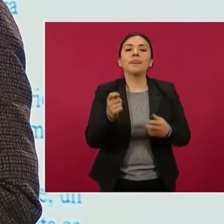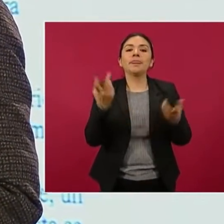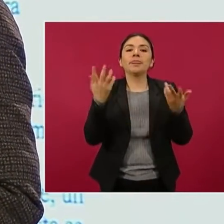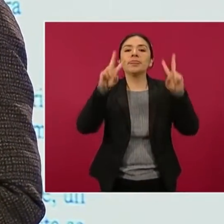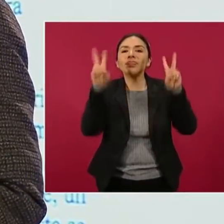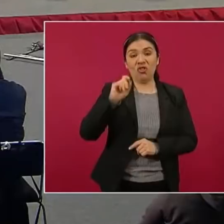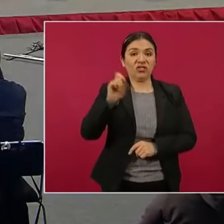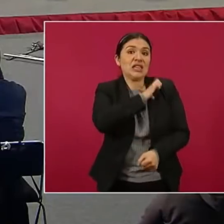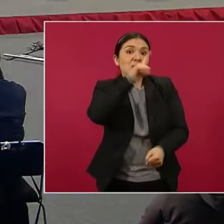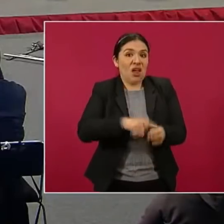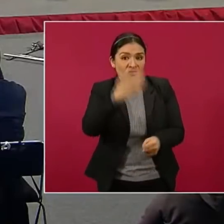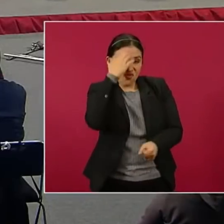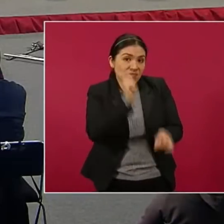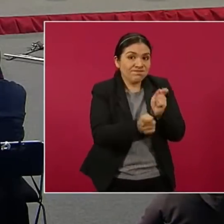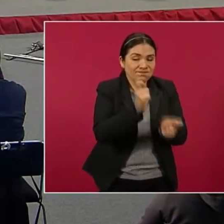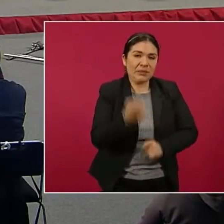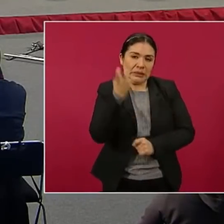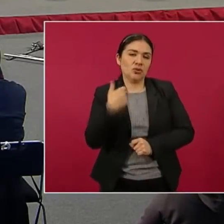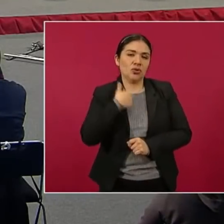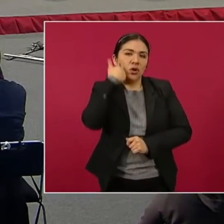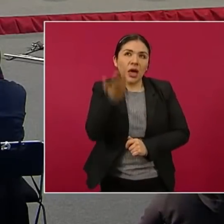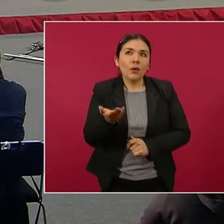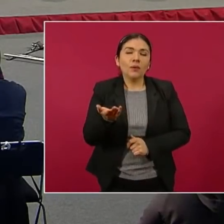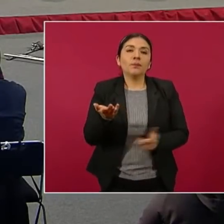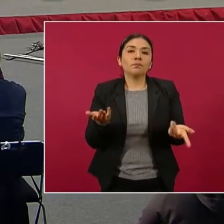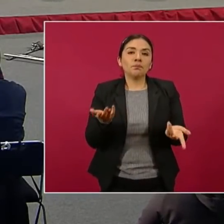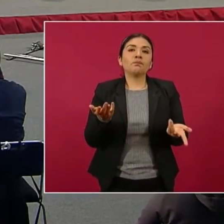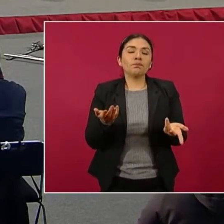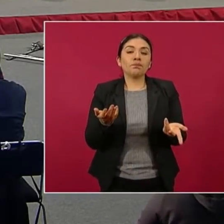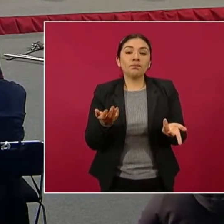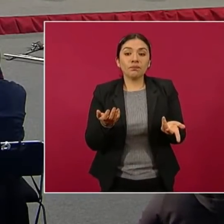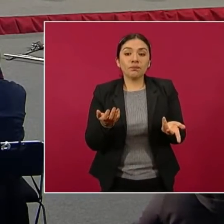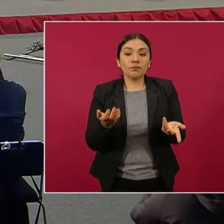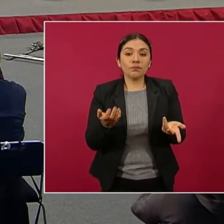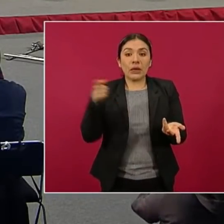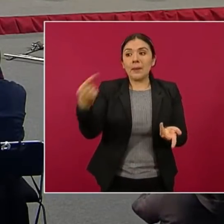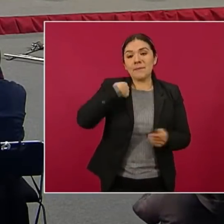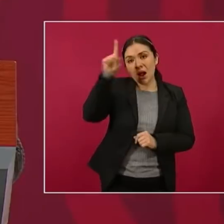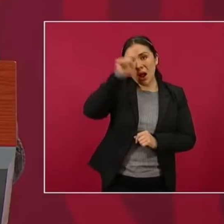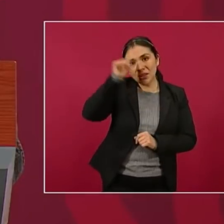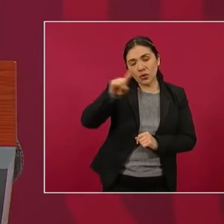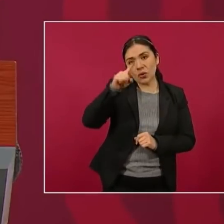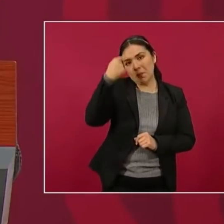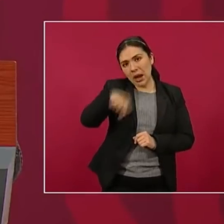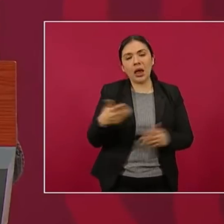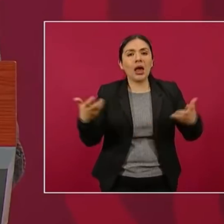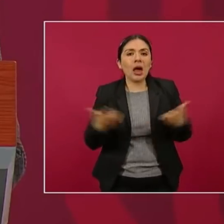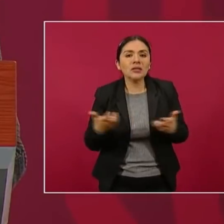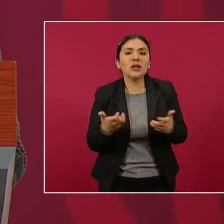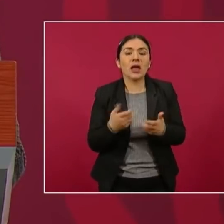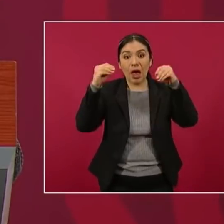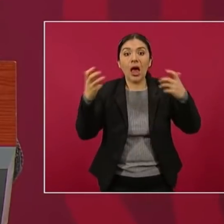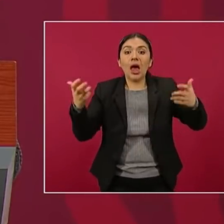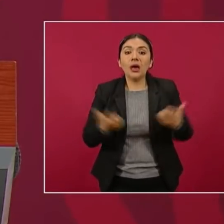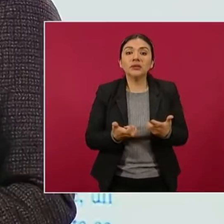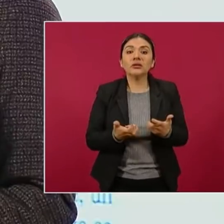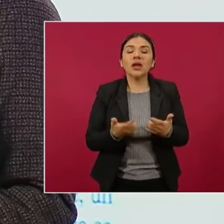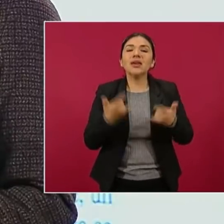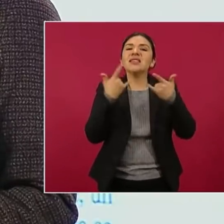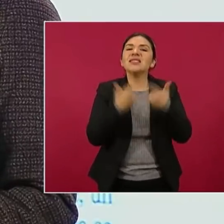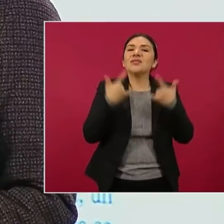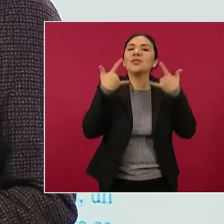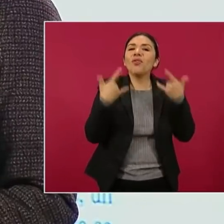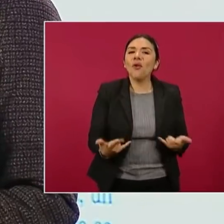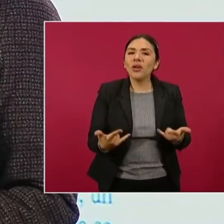son archivos. Me gustaría que fuese mi asesor para hacer en presidencia una